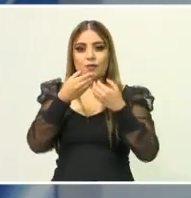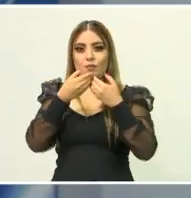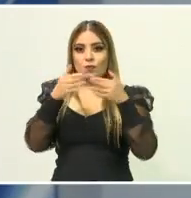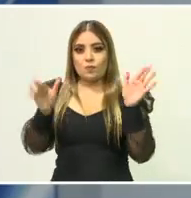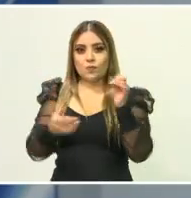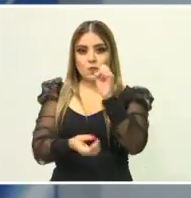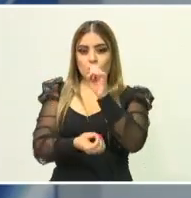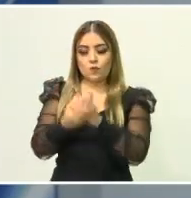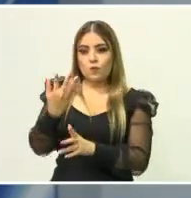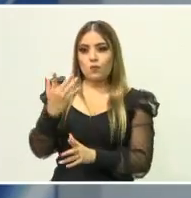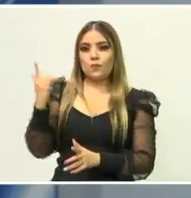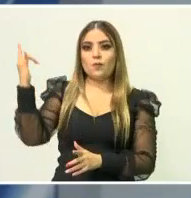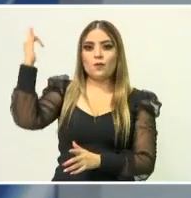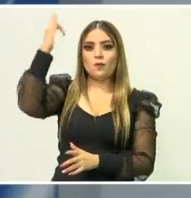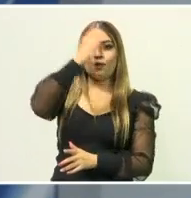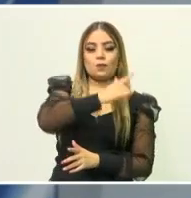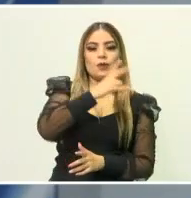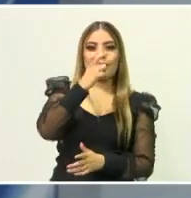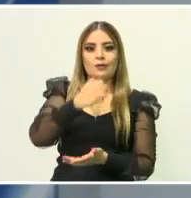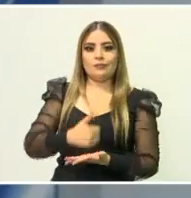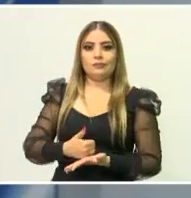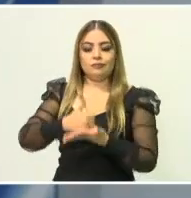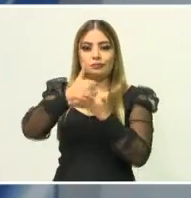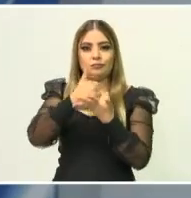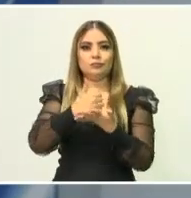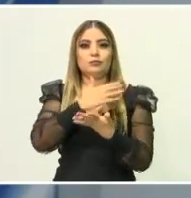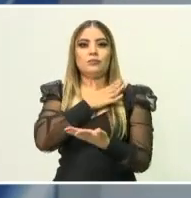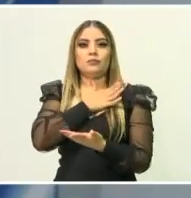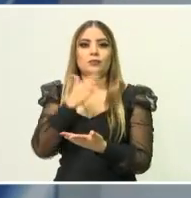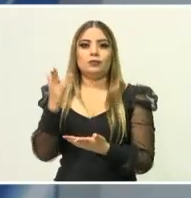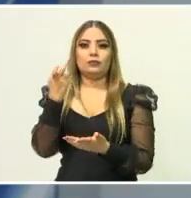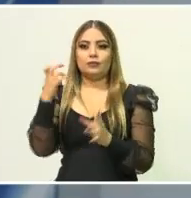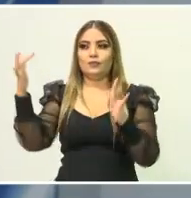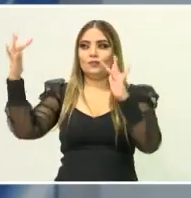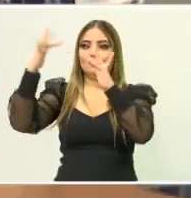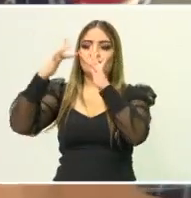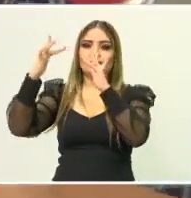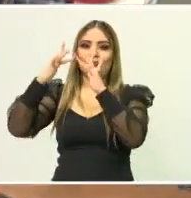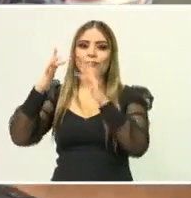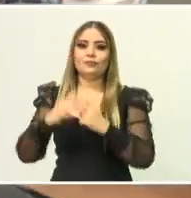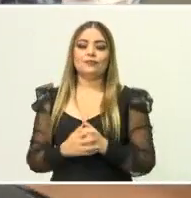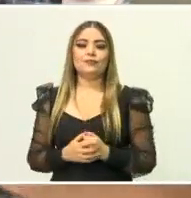León Guanajuato será de Gran beneficio para la interconexión de la región